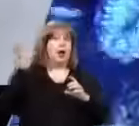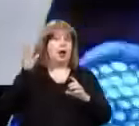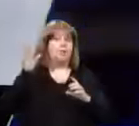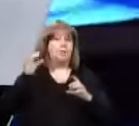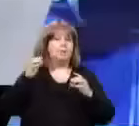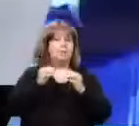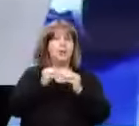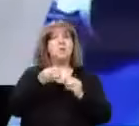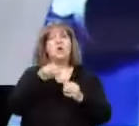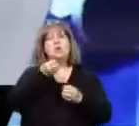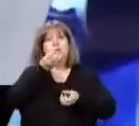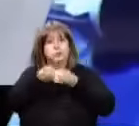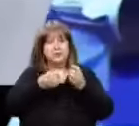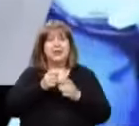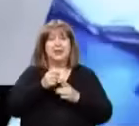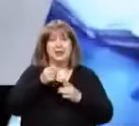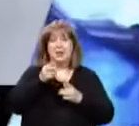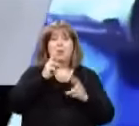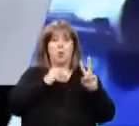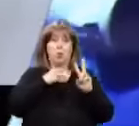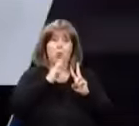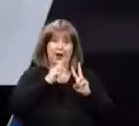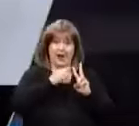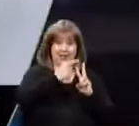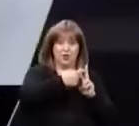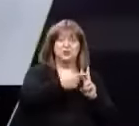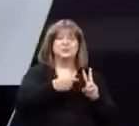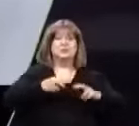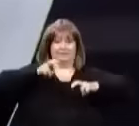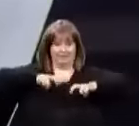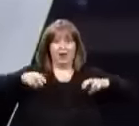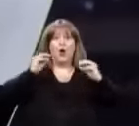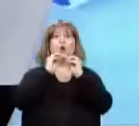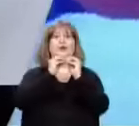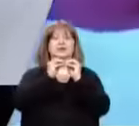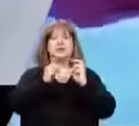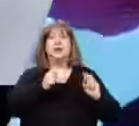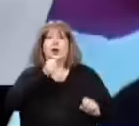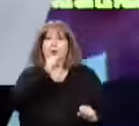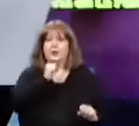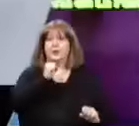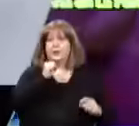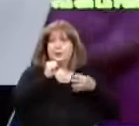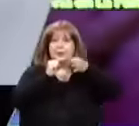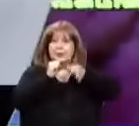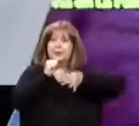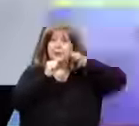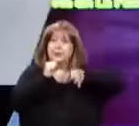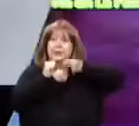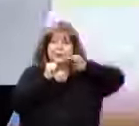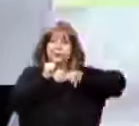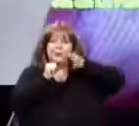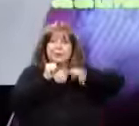de los testimoniales de ambas mujeres. Hubo, durante estas largas audiencias de lo que duró el